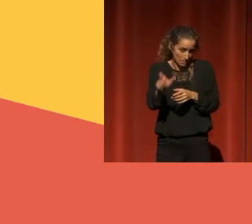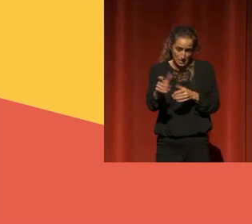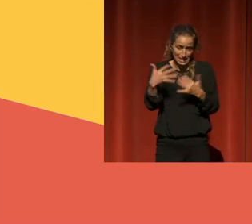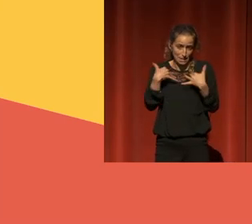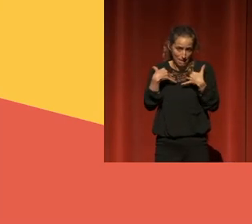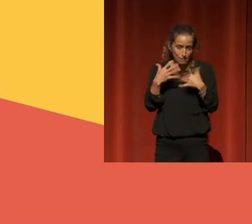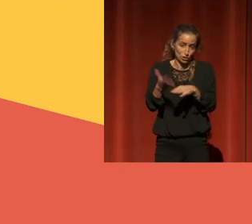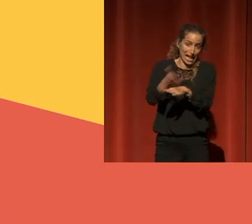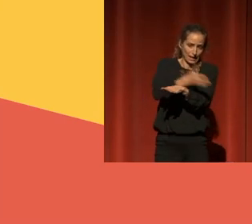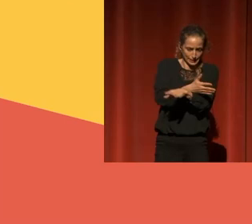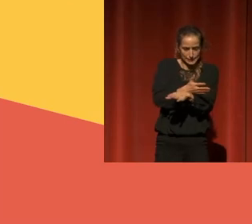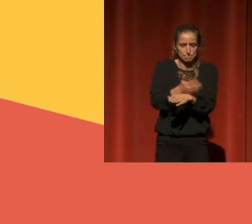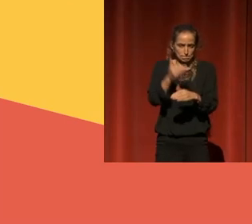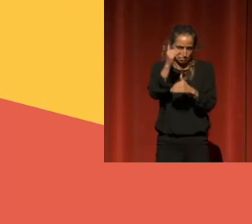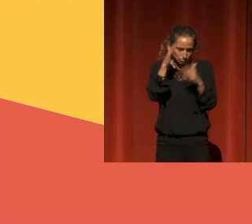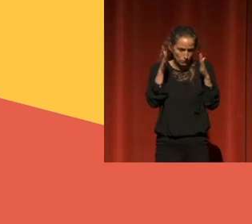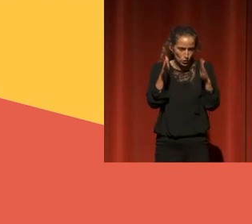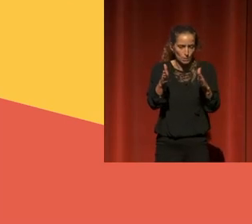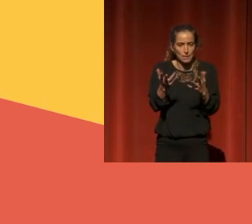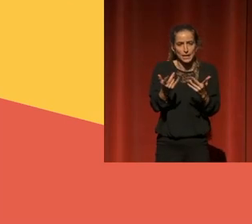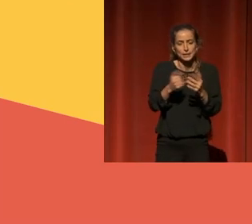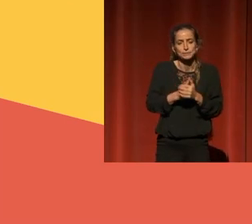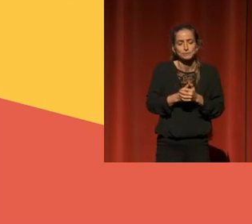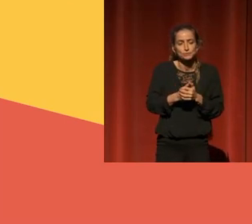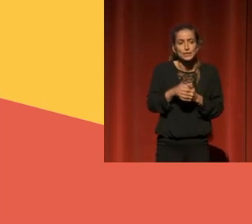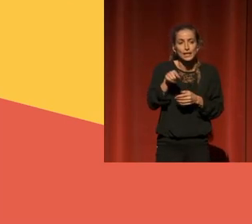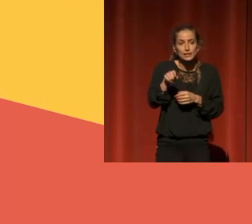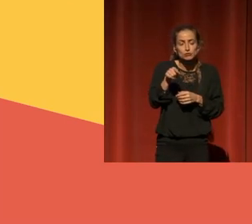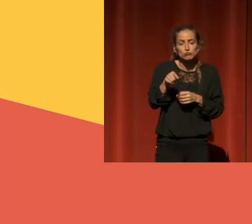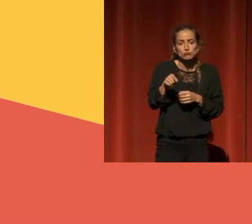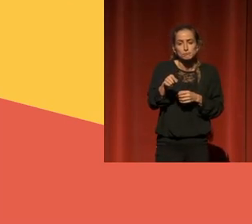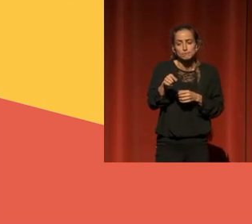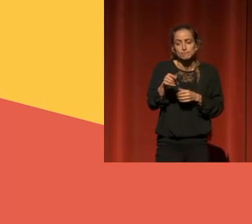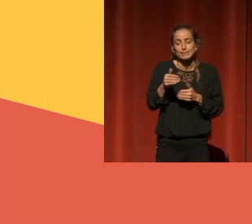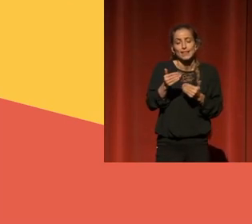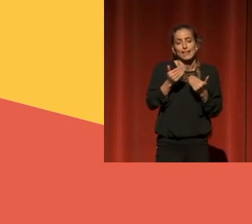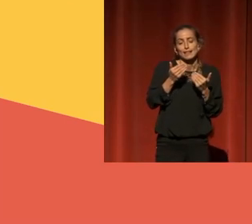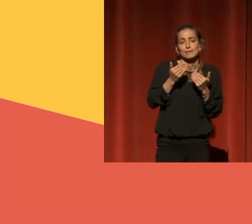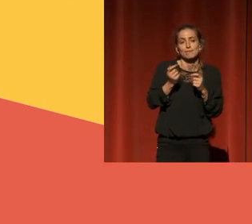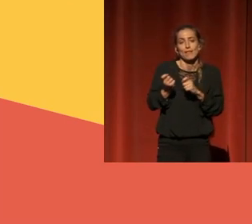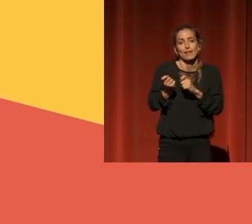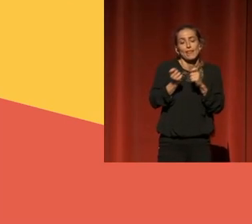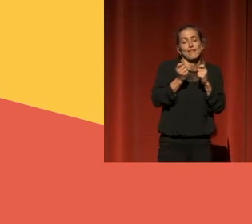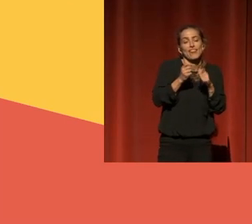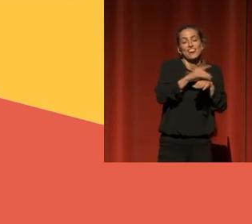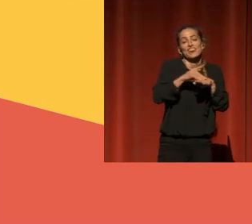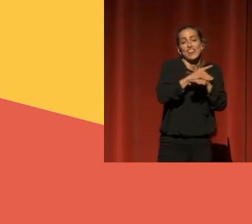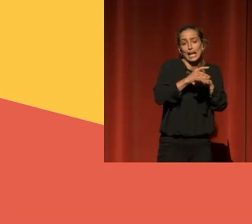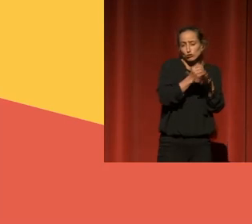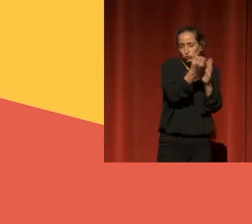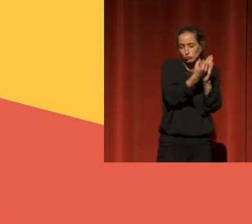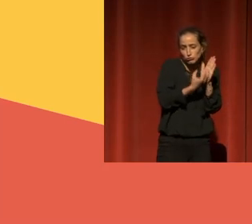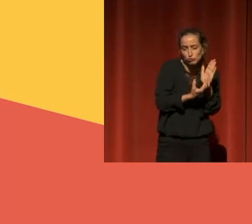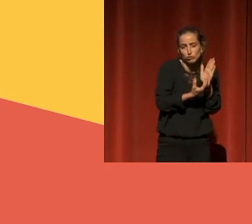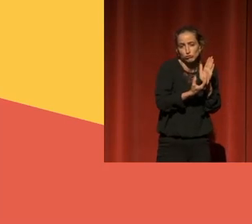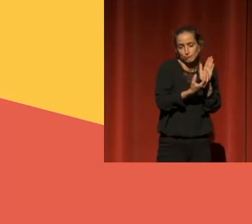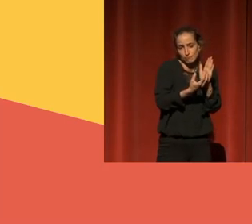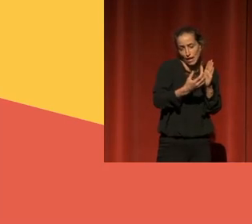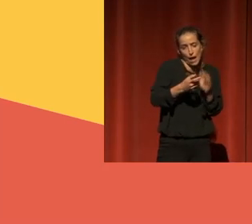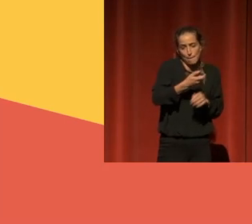urgente oedi facilita datos a europol que son las fuentes policiales